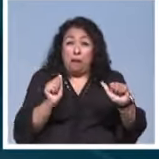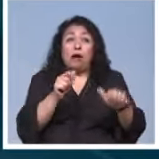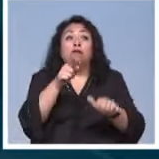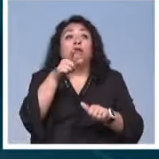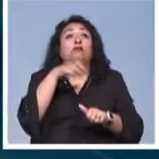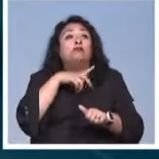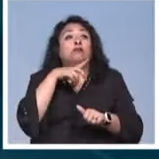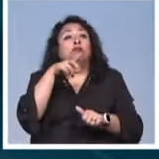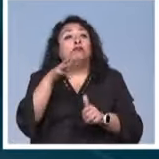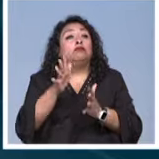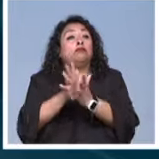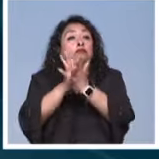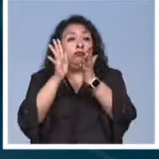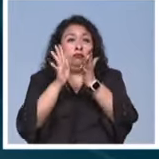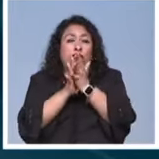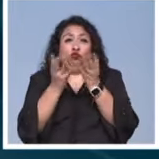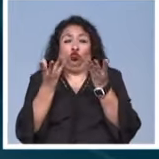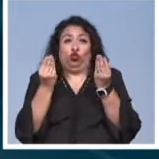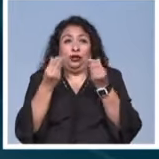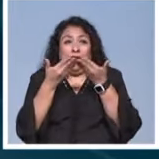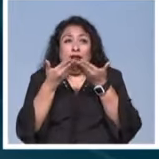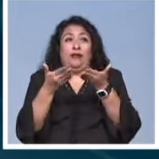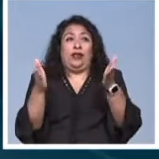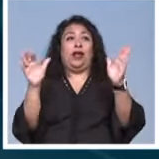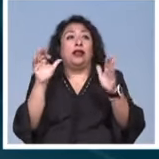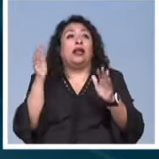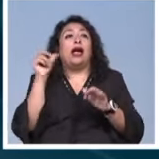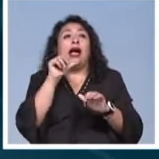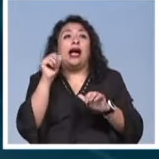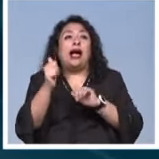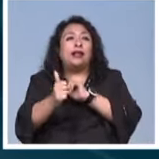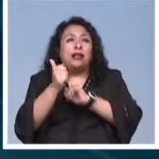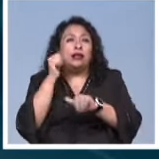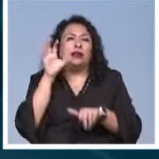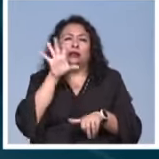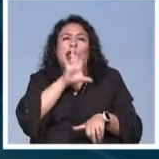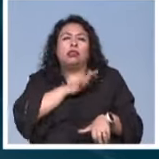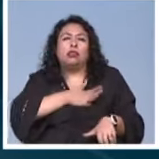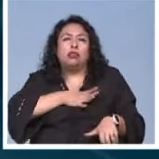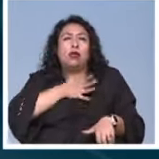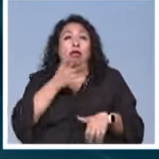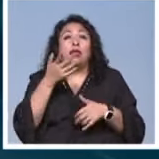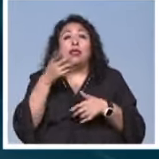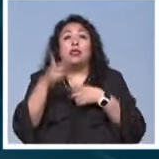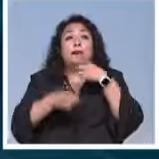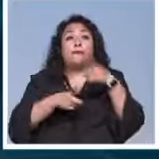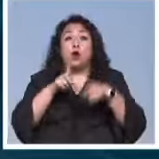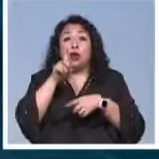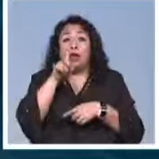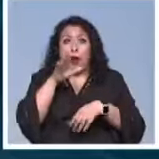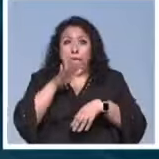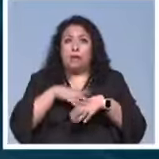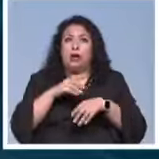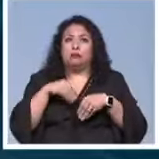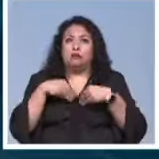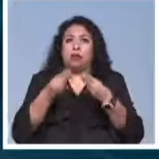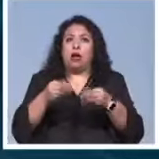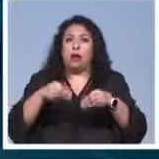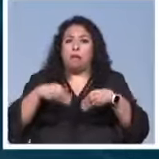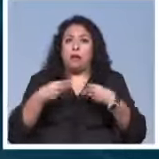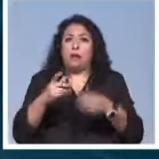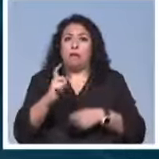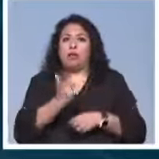a tener lugar una participación masiva abierta a los atletas aficionados. El deporte acuático va a ser el que más medallas